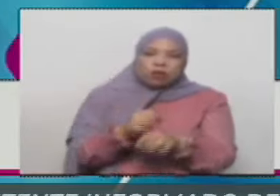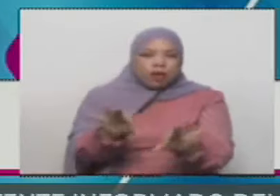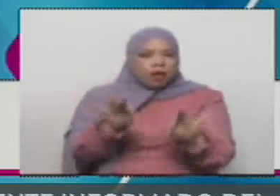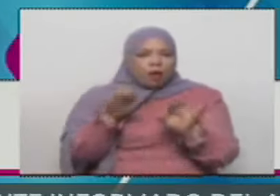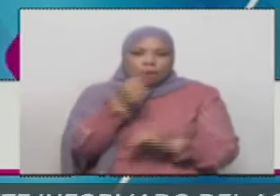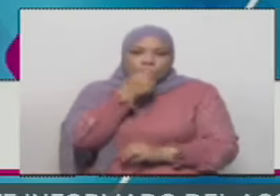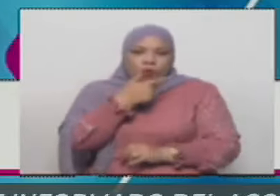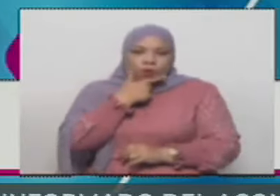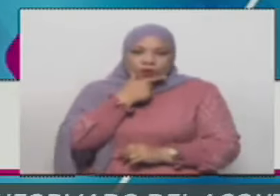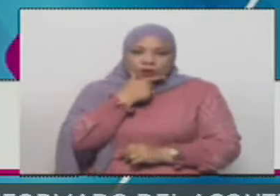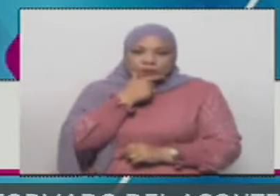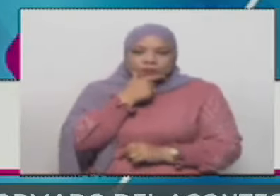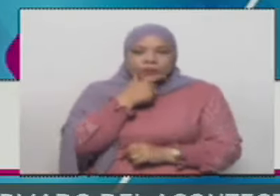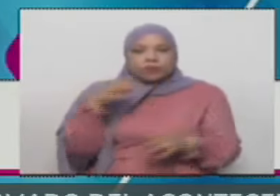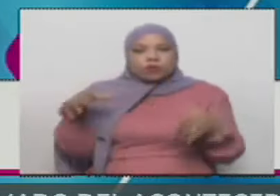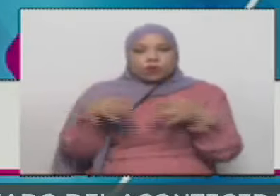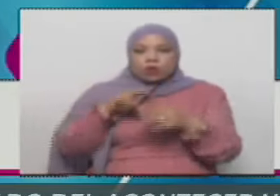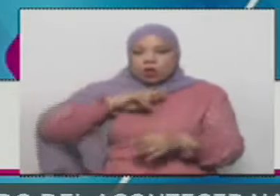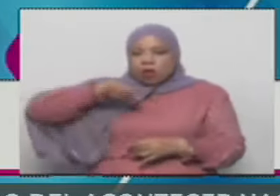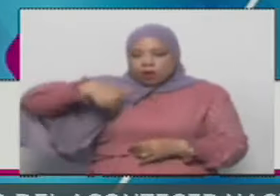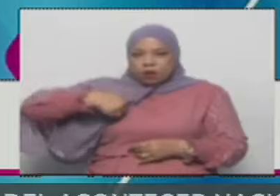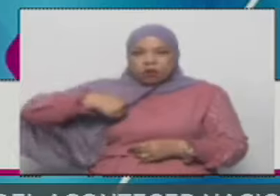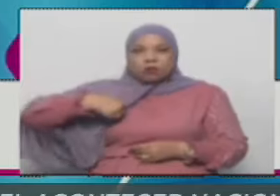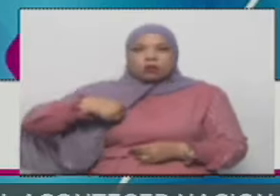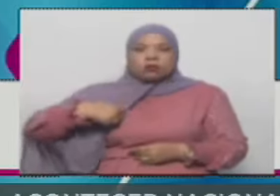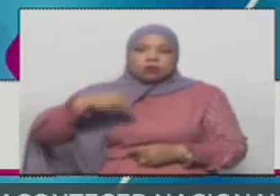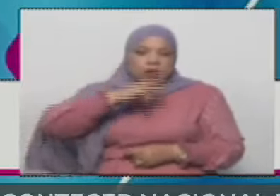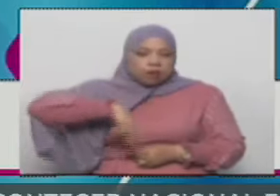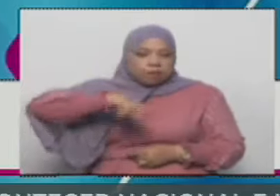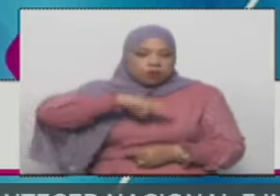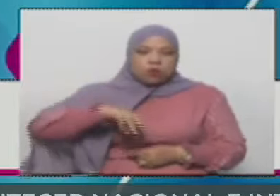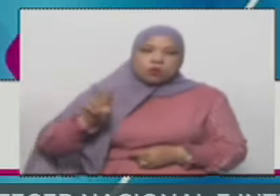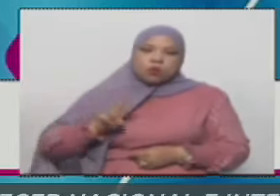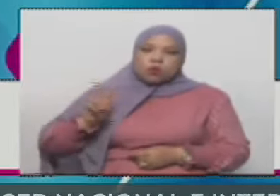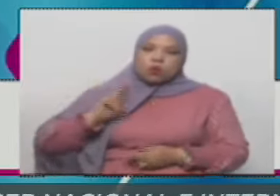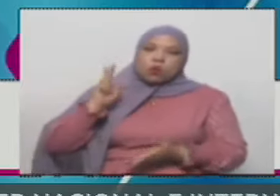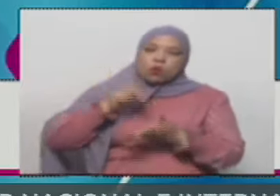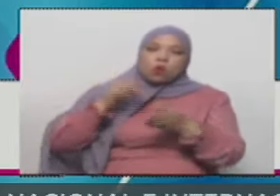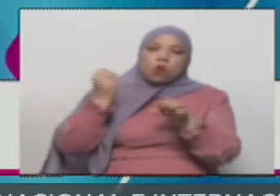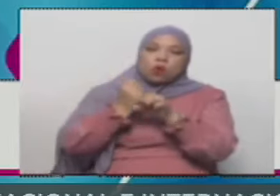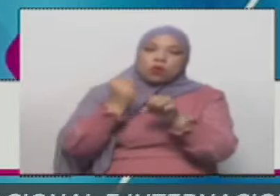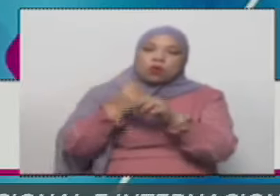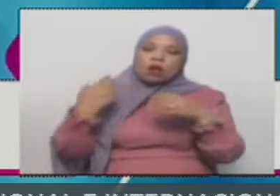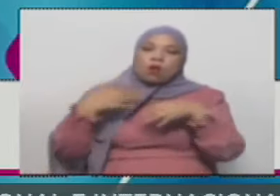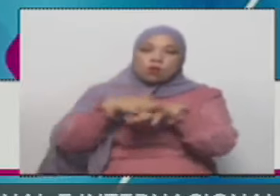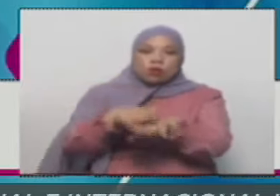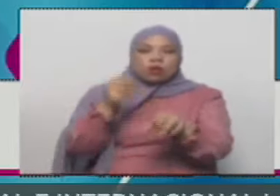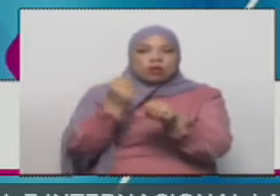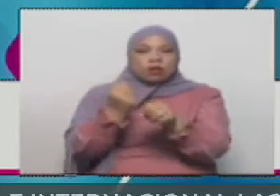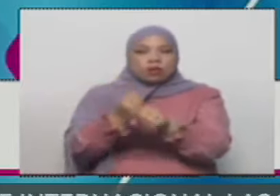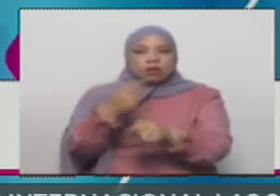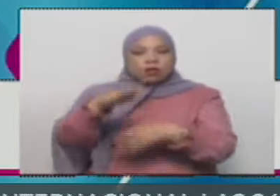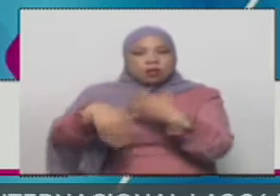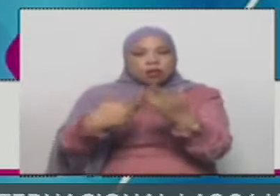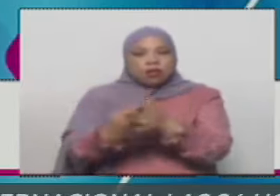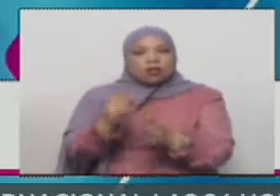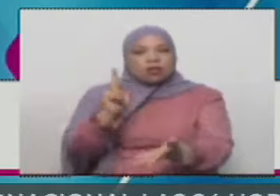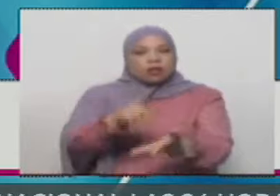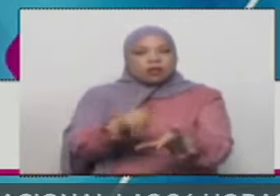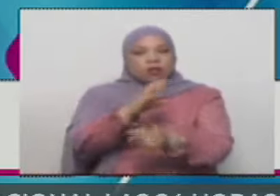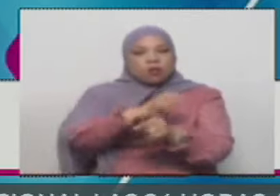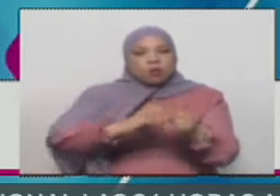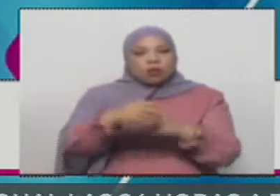excepcionales. Allí hay un agrupamiento de nuestra milicia nacional bolivariana. Estaremos trabajando junto con ellos para impactar en esa parte de la